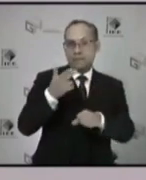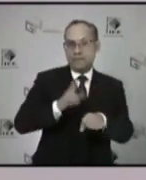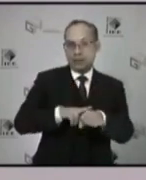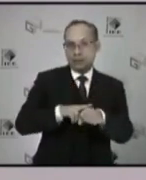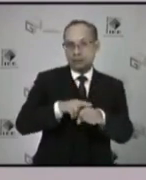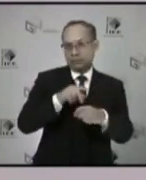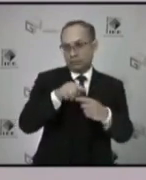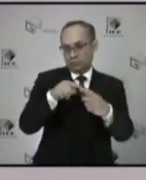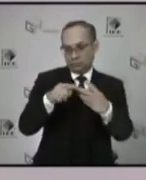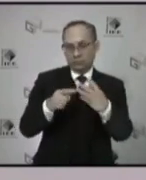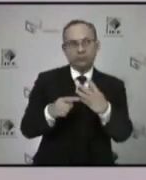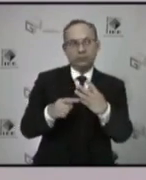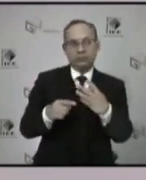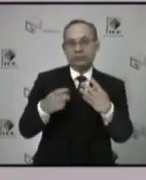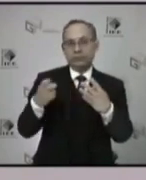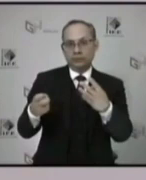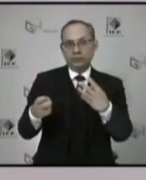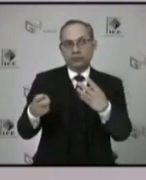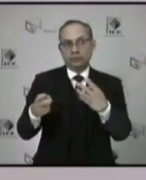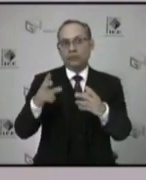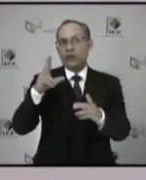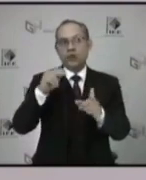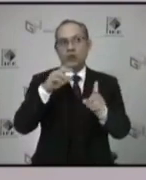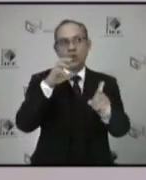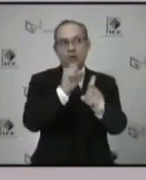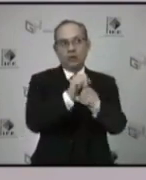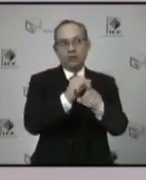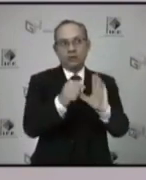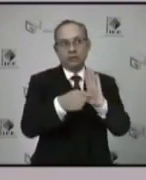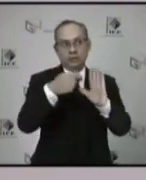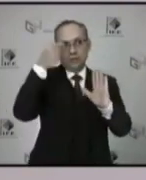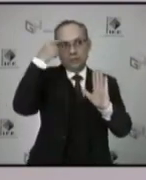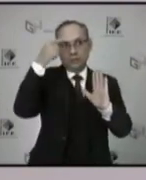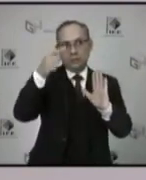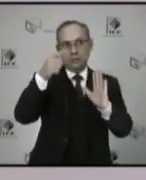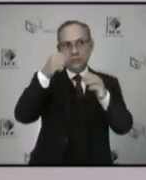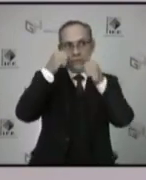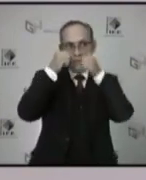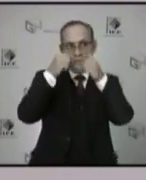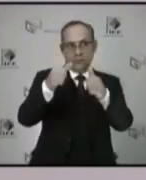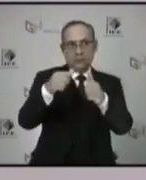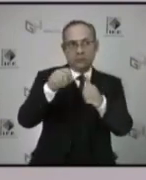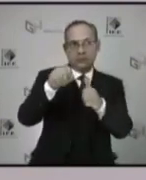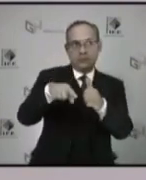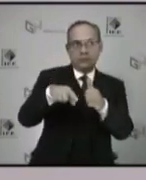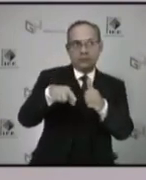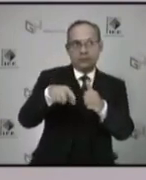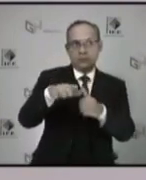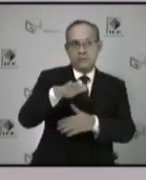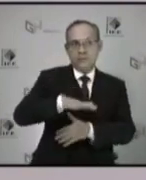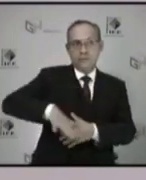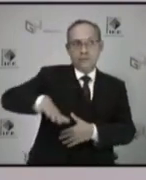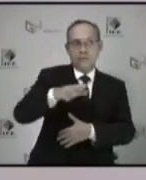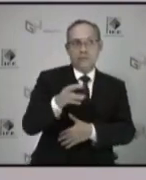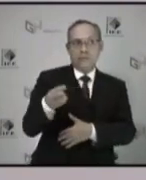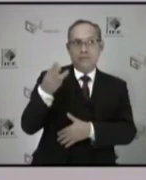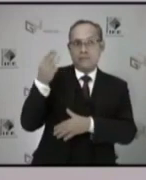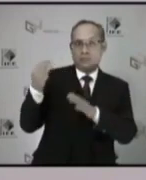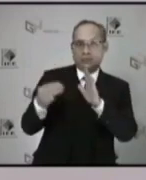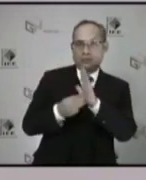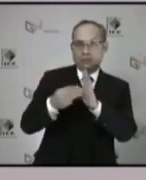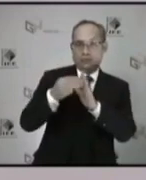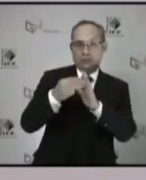alcanzan para atender de manera profesional a una población de más de 3 millones. Más